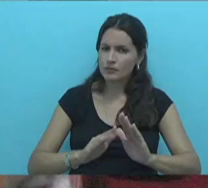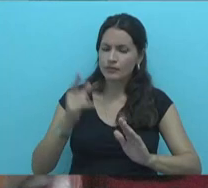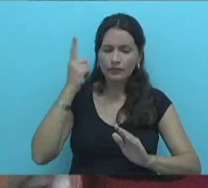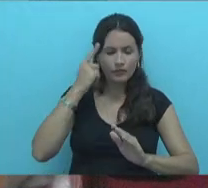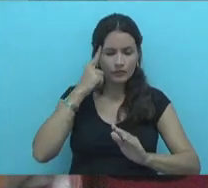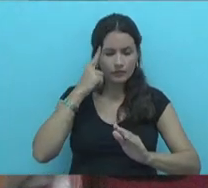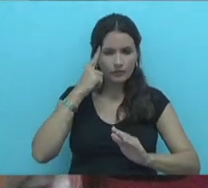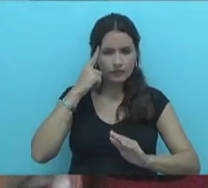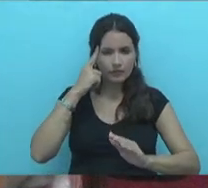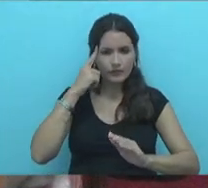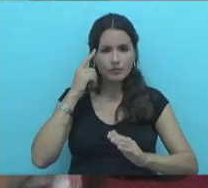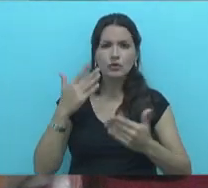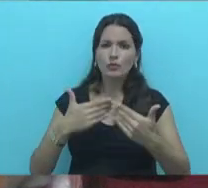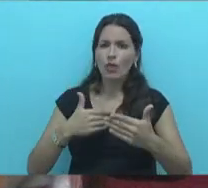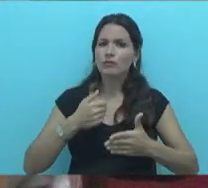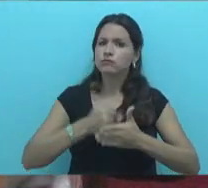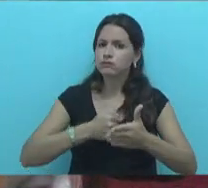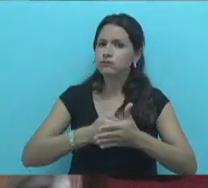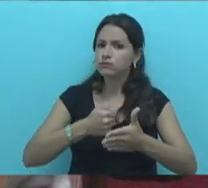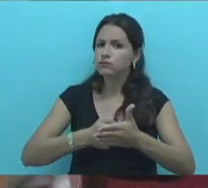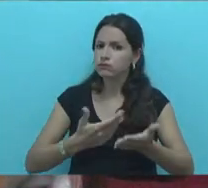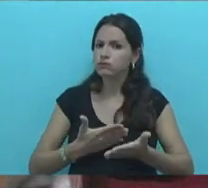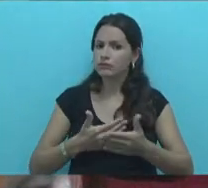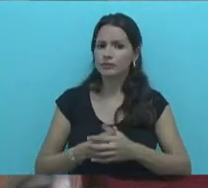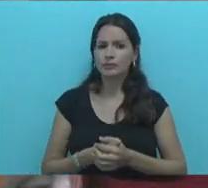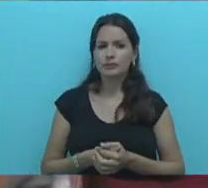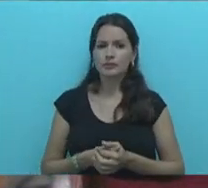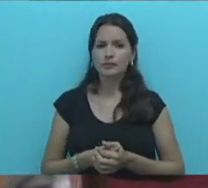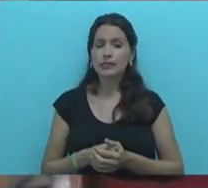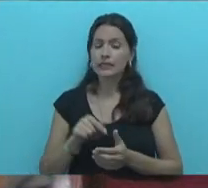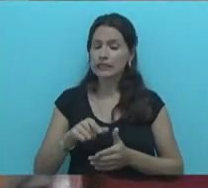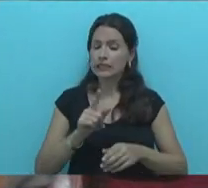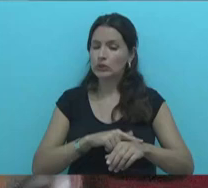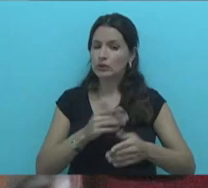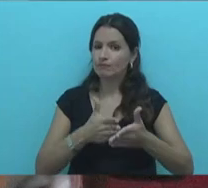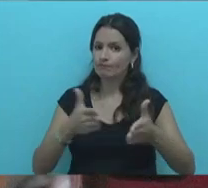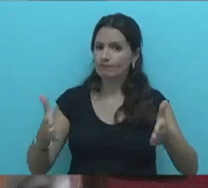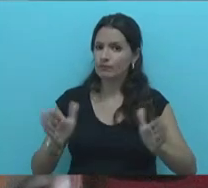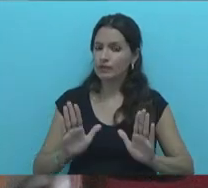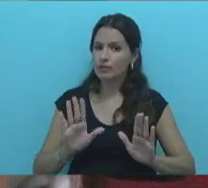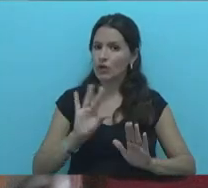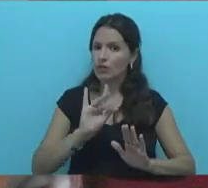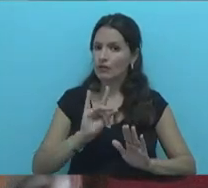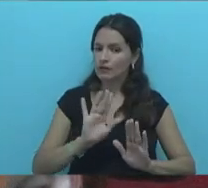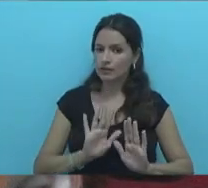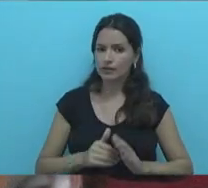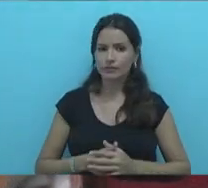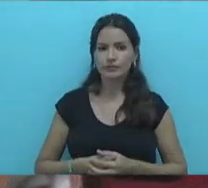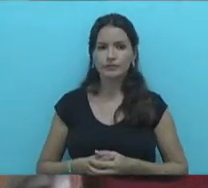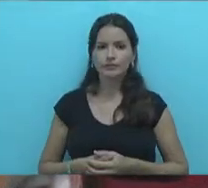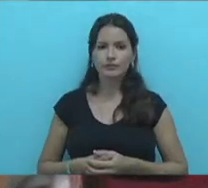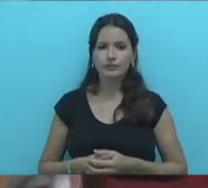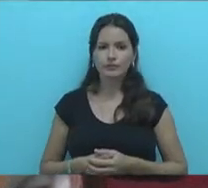ideológicamente para resistir una vuelta en estos nuevos tiempos a través de gobiernos elegidos por el